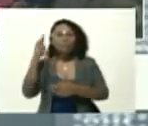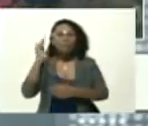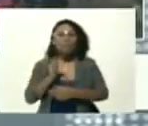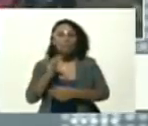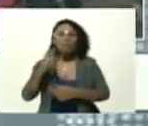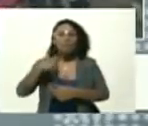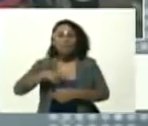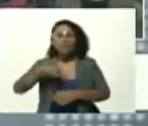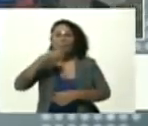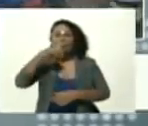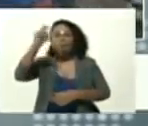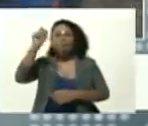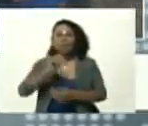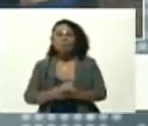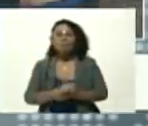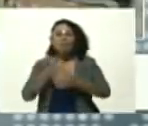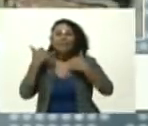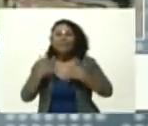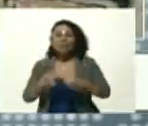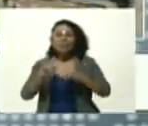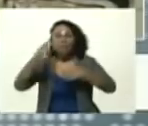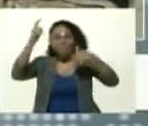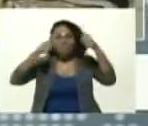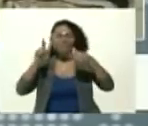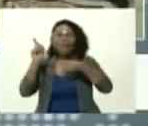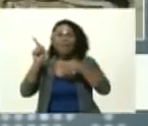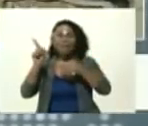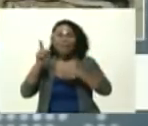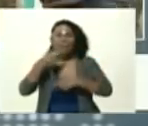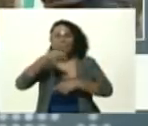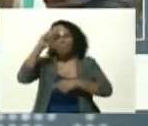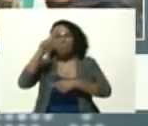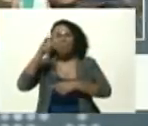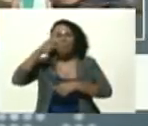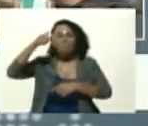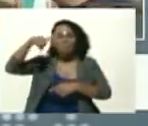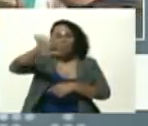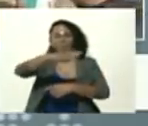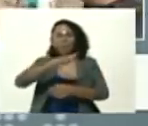Nicolás Maduro Moro, hijo de Chávez, es el padre de un pueblo.